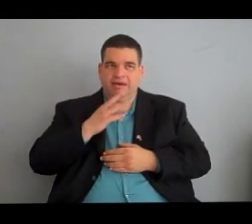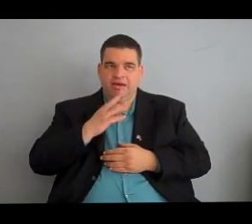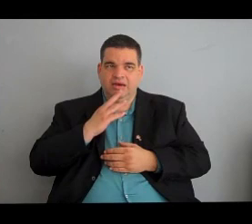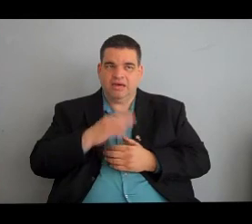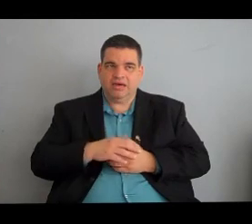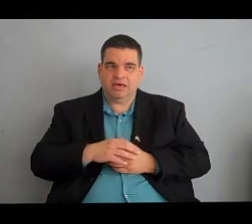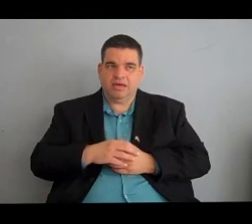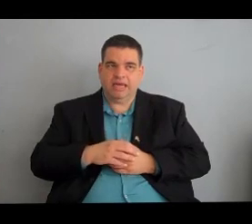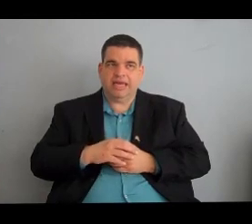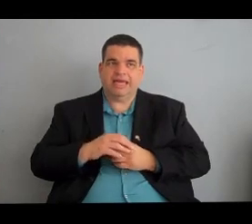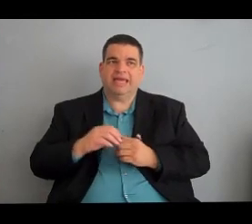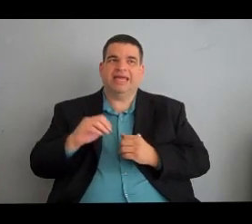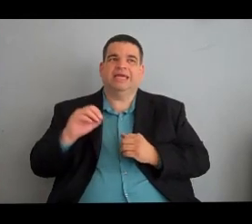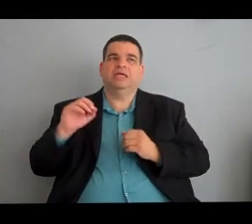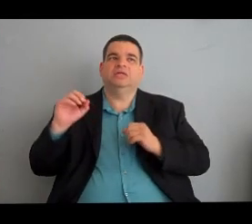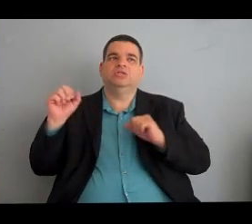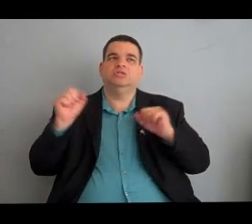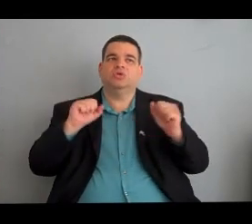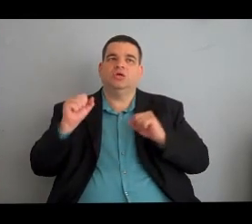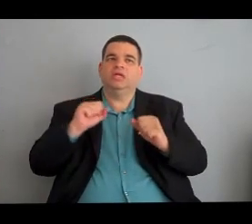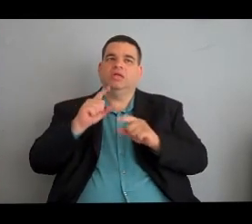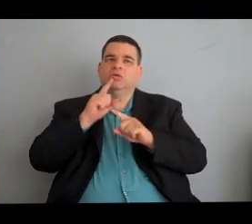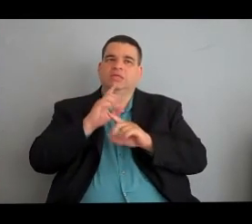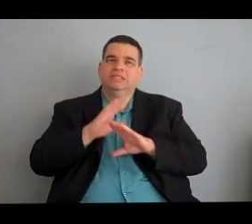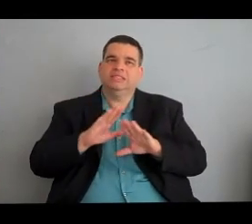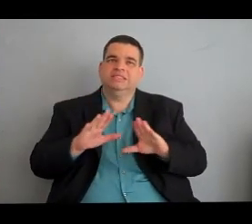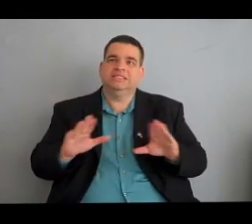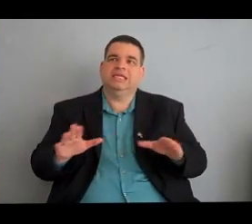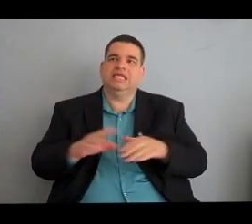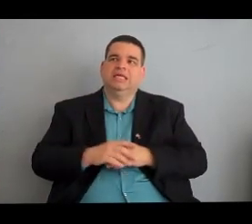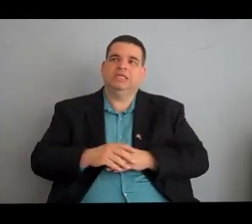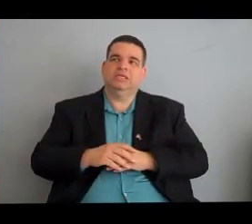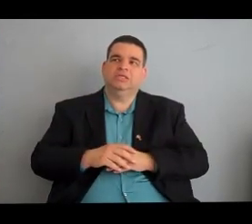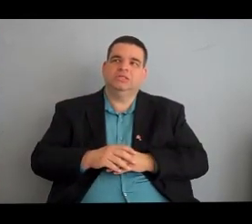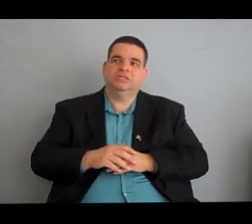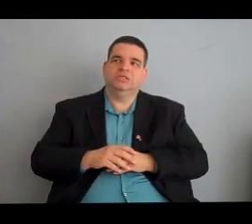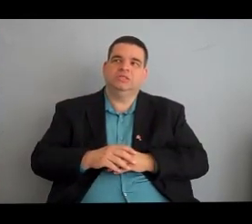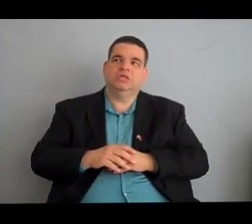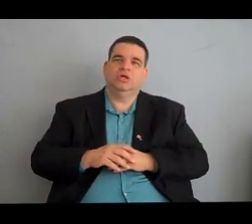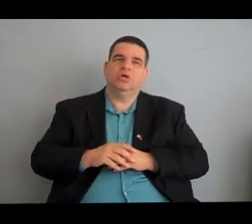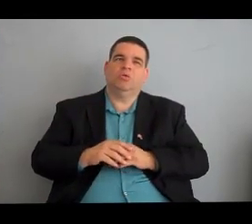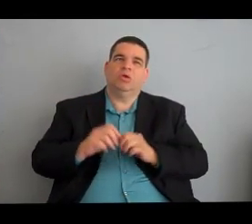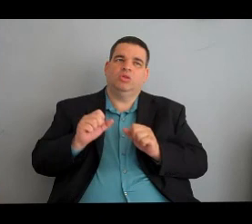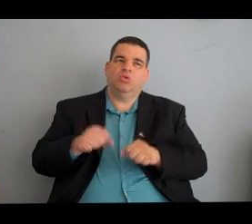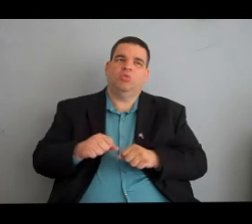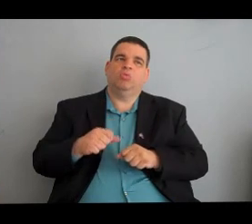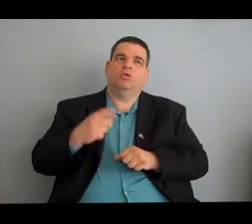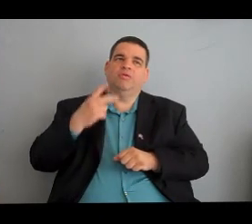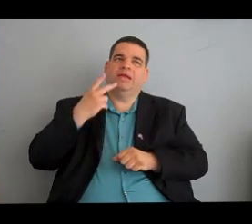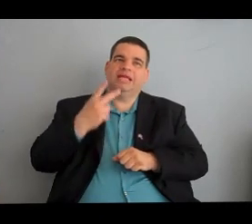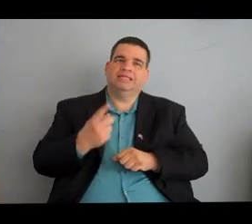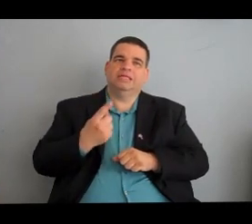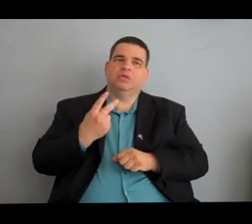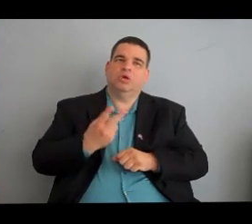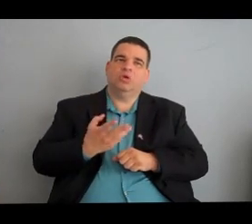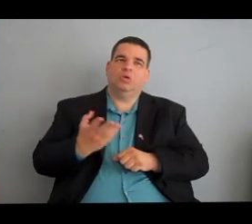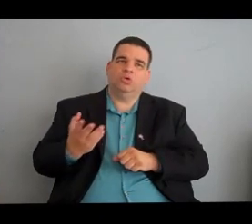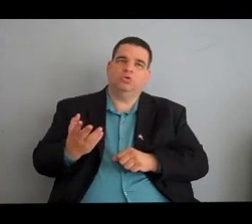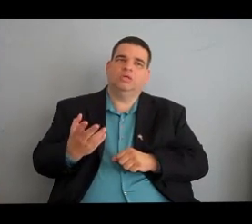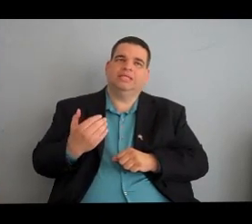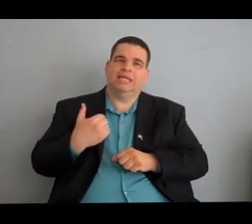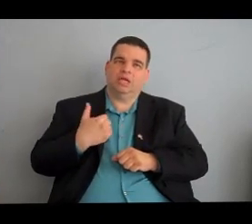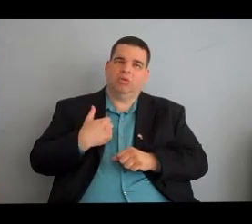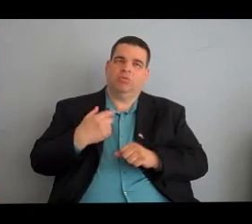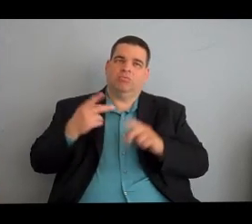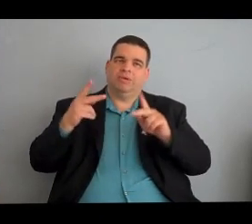silencio. Y cuando uno puede plasmar esas dos vertientes y llevarlo como ser humano, que tú tienes que aprender a callar y que tienes